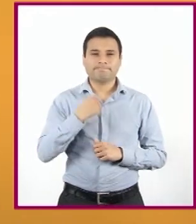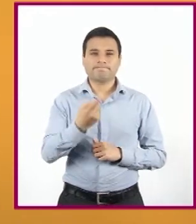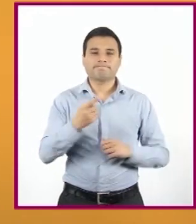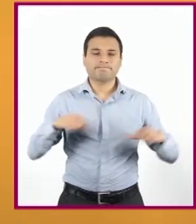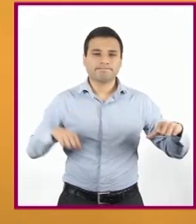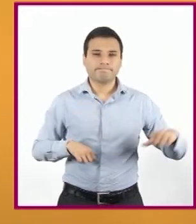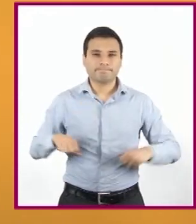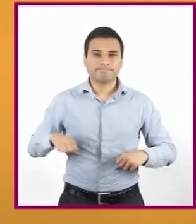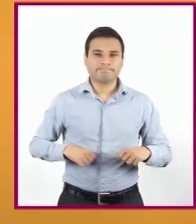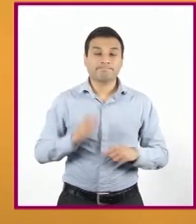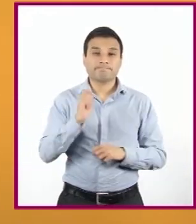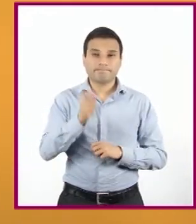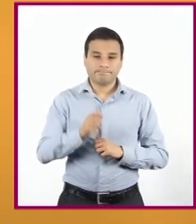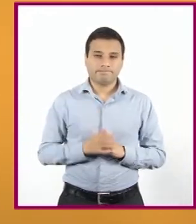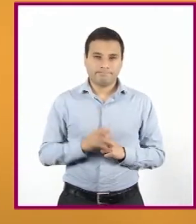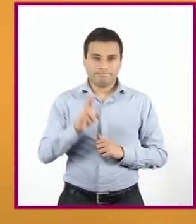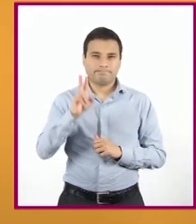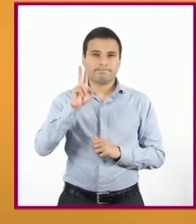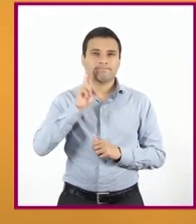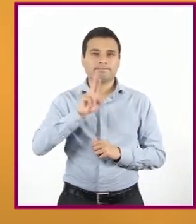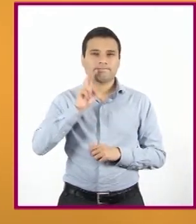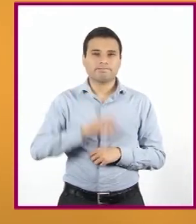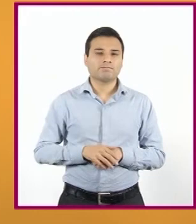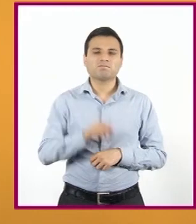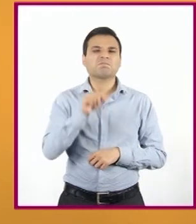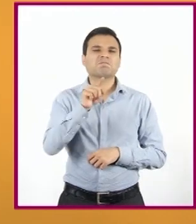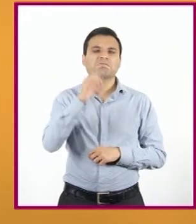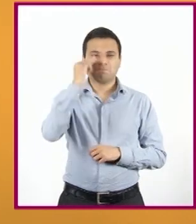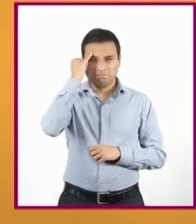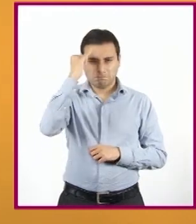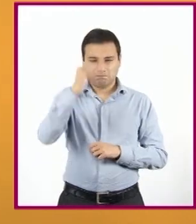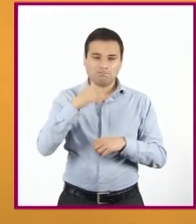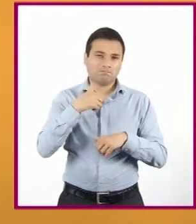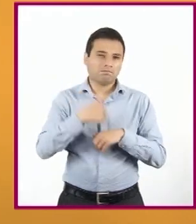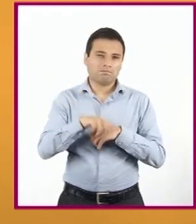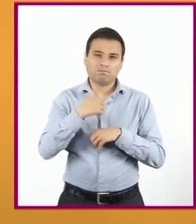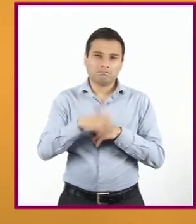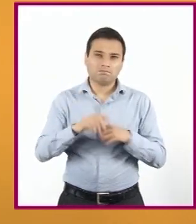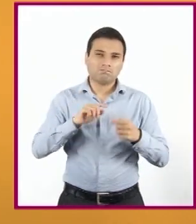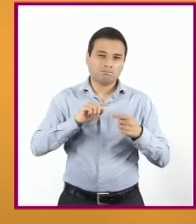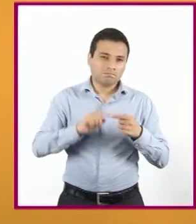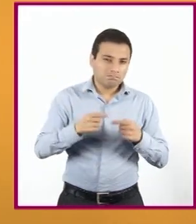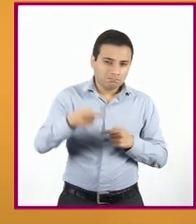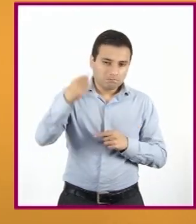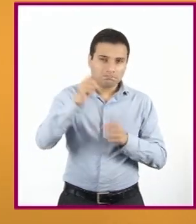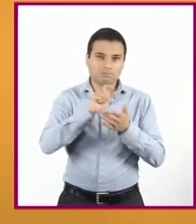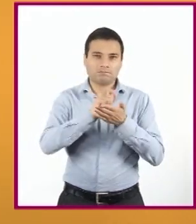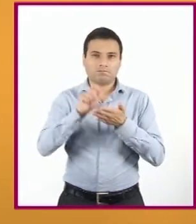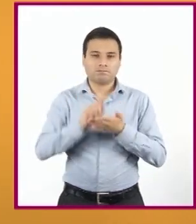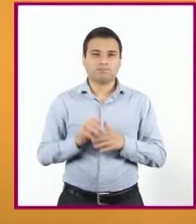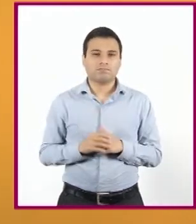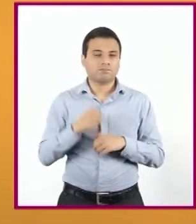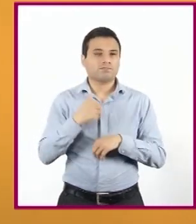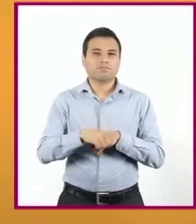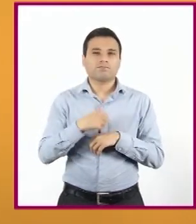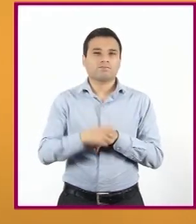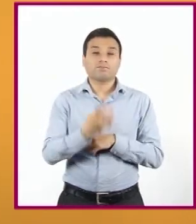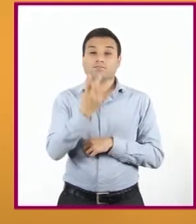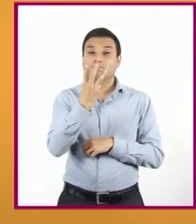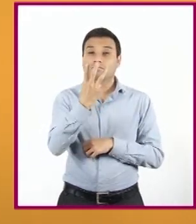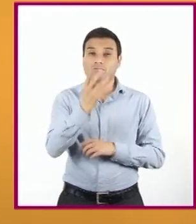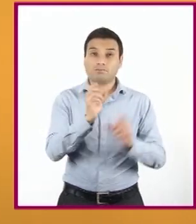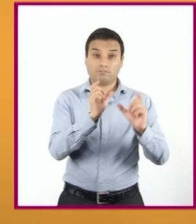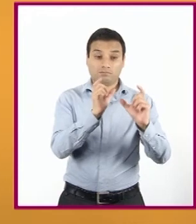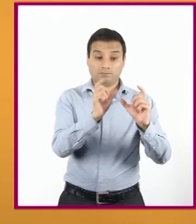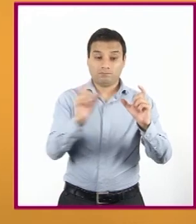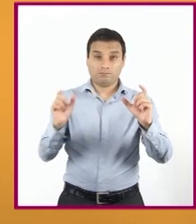les invitamos a generar sus propias sucesiones aritméticas. Escriban los primeros 4 términos,